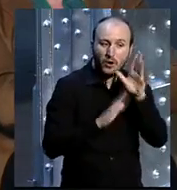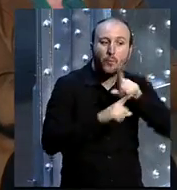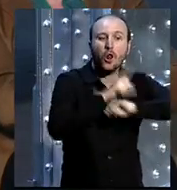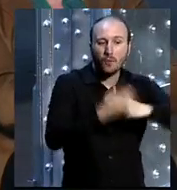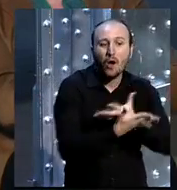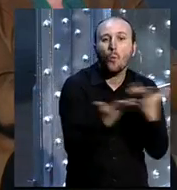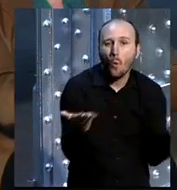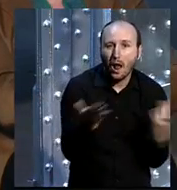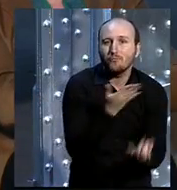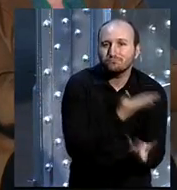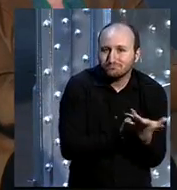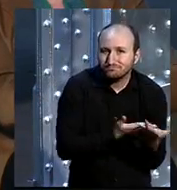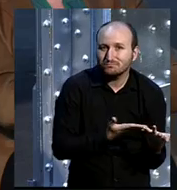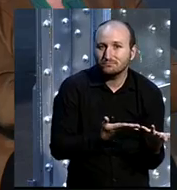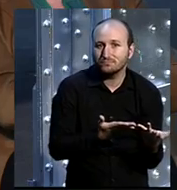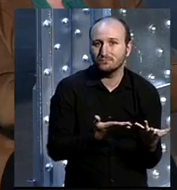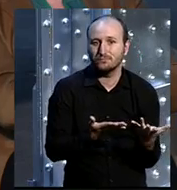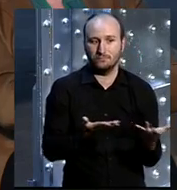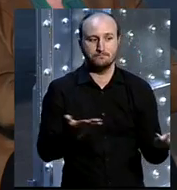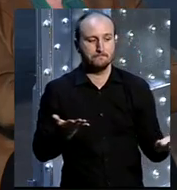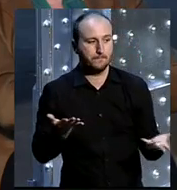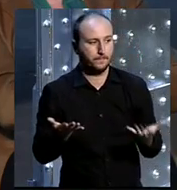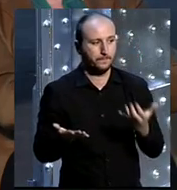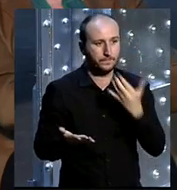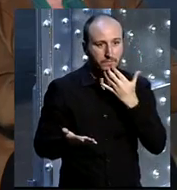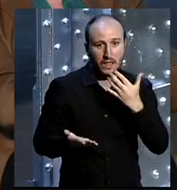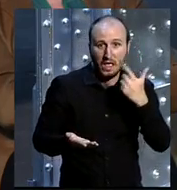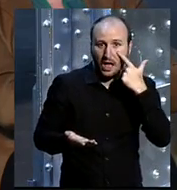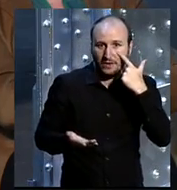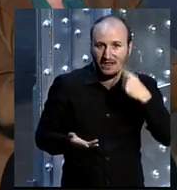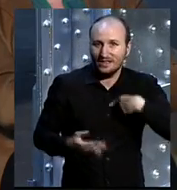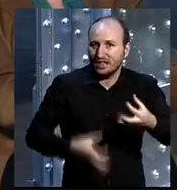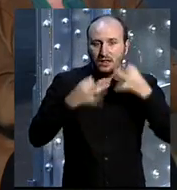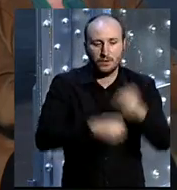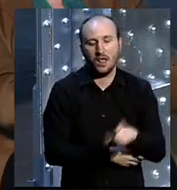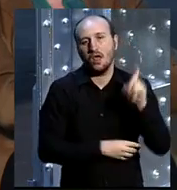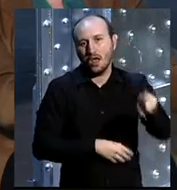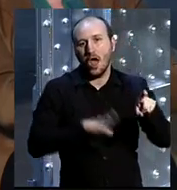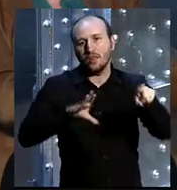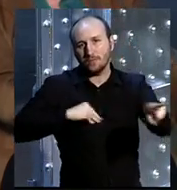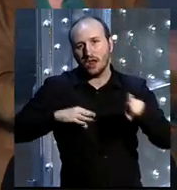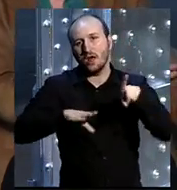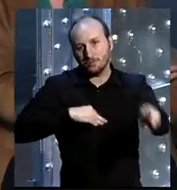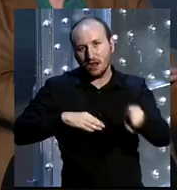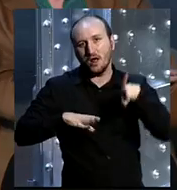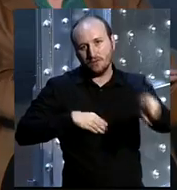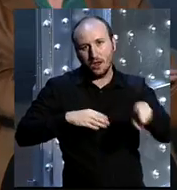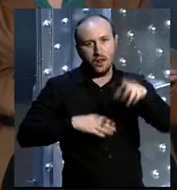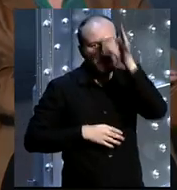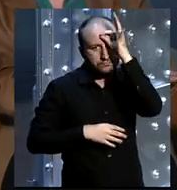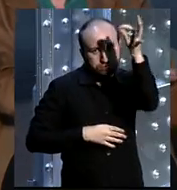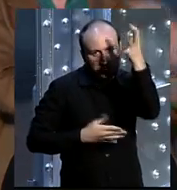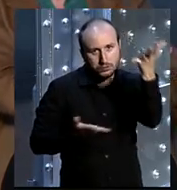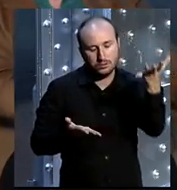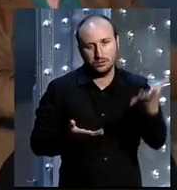problema? Pues, vamos a ver, estoy harto de darle a aceptar a 50 páginas de contrato. Es una